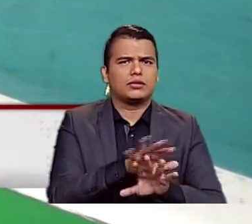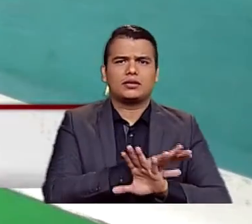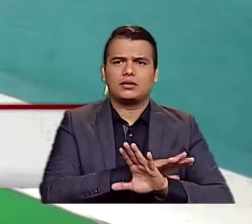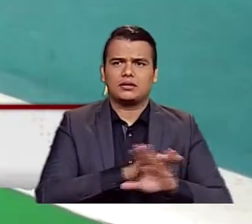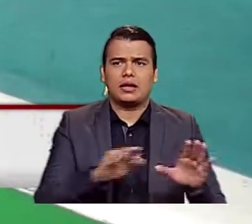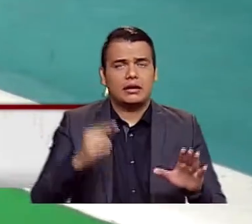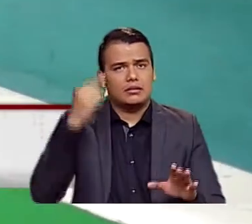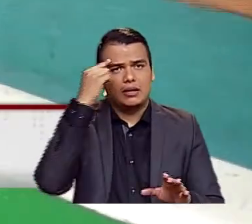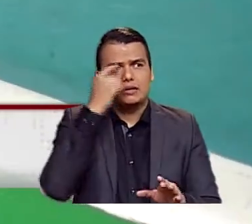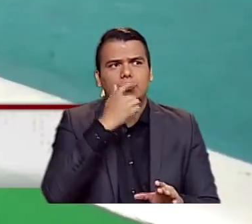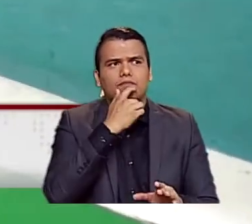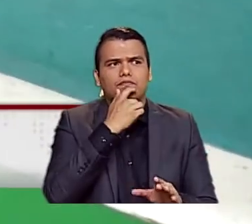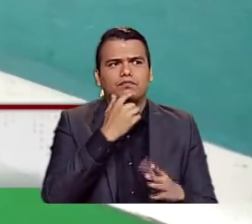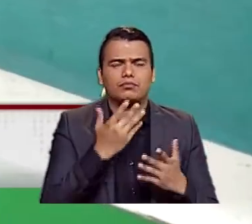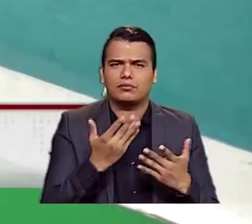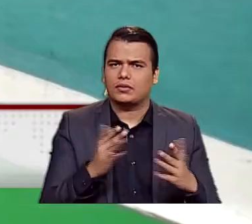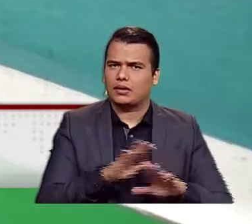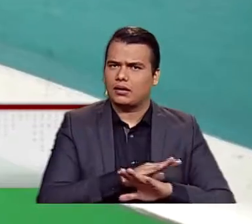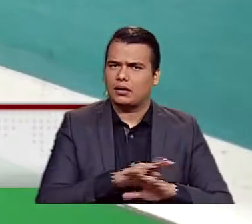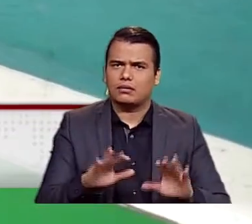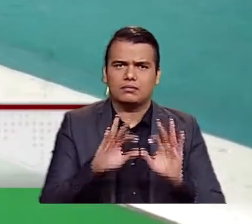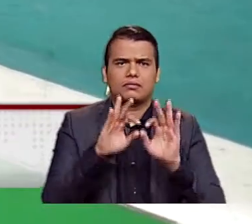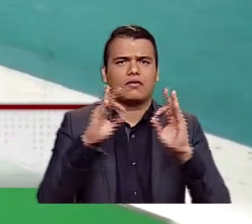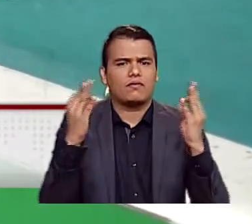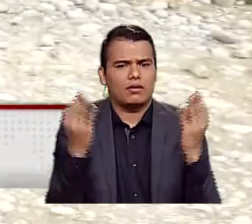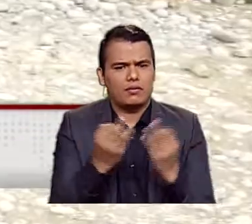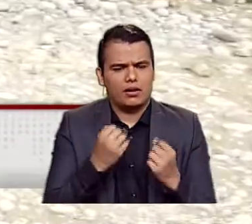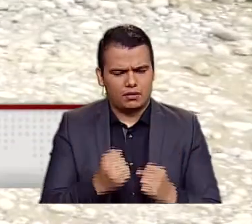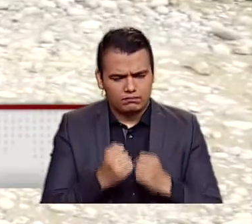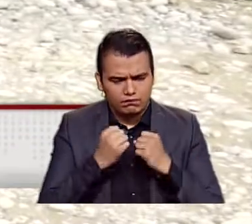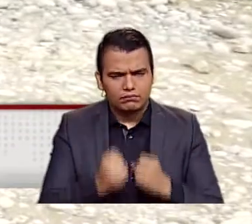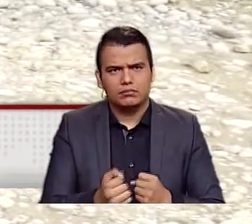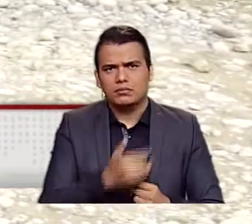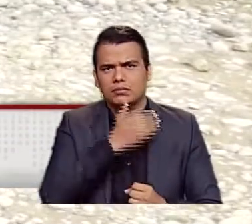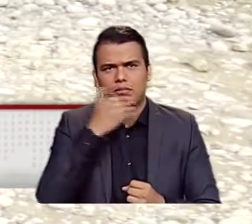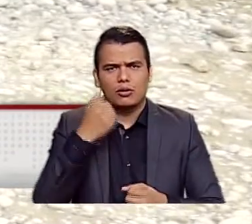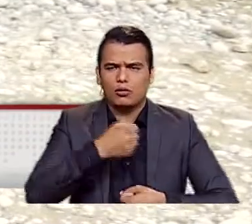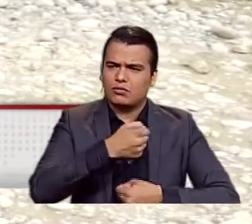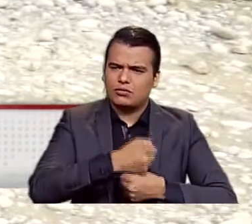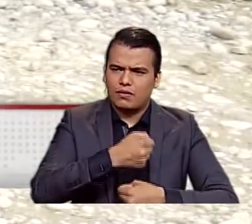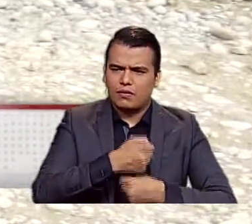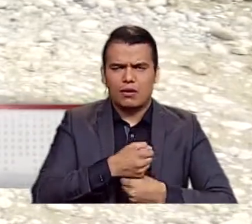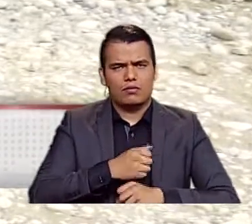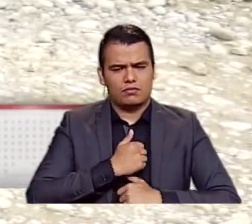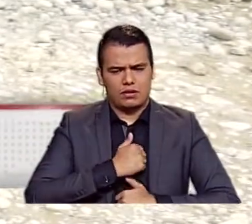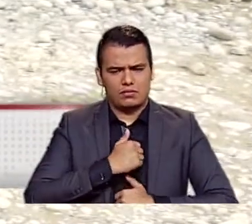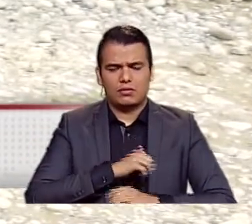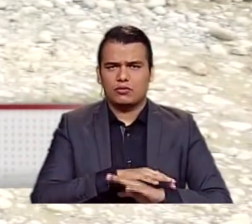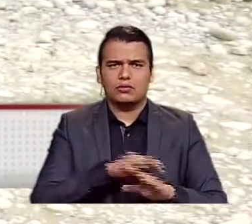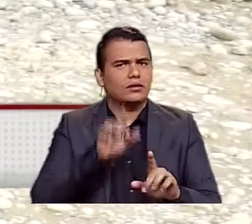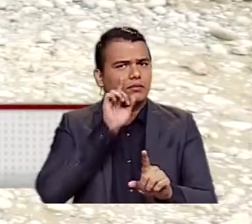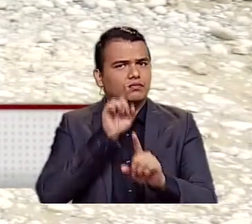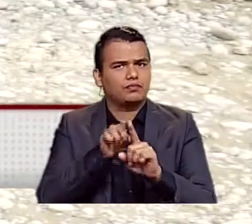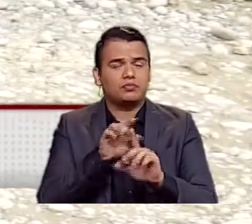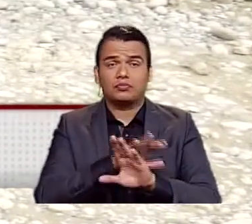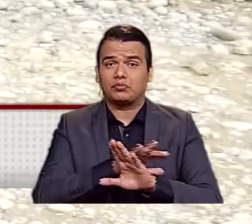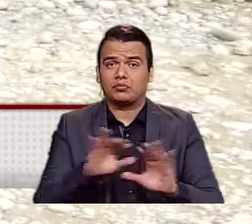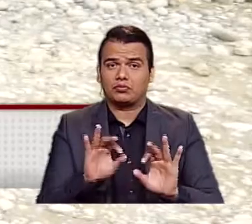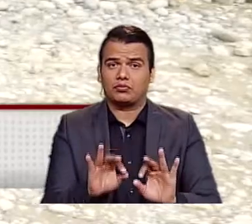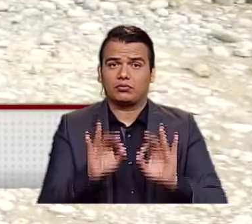por fortalecer sus lazos familiares, por tener sus proyectos productivos, por estarse empleando.